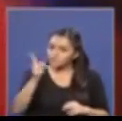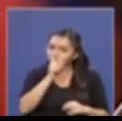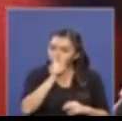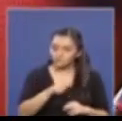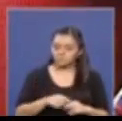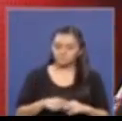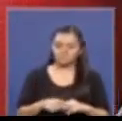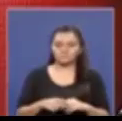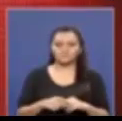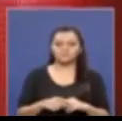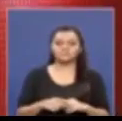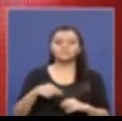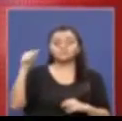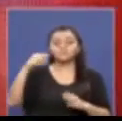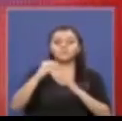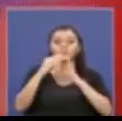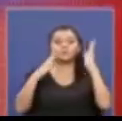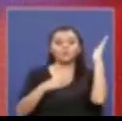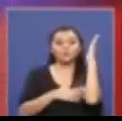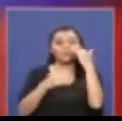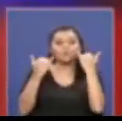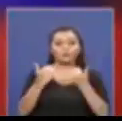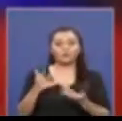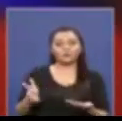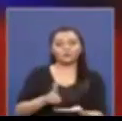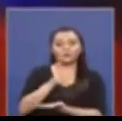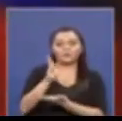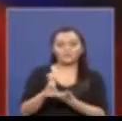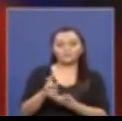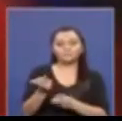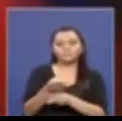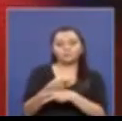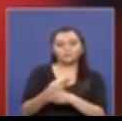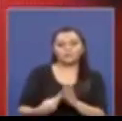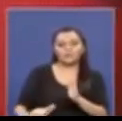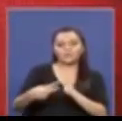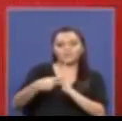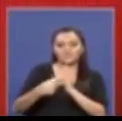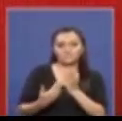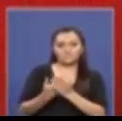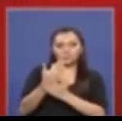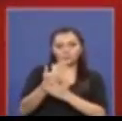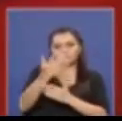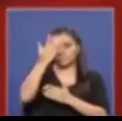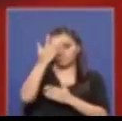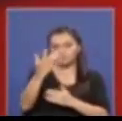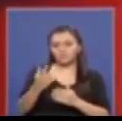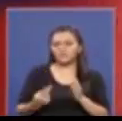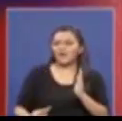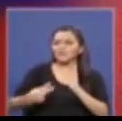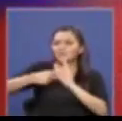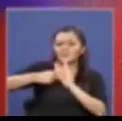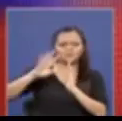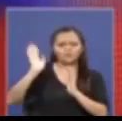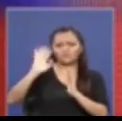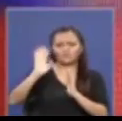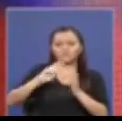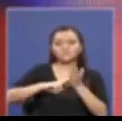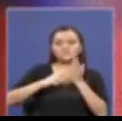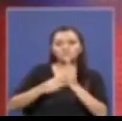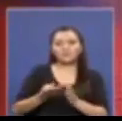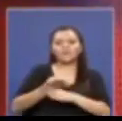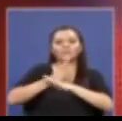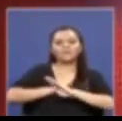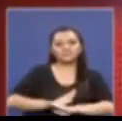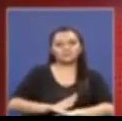malo. Programa de reactivación productiva para provincia del Carchi. Más que reactivación productiva, compañeros, es defendernos, mitigar los efectos de